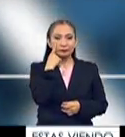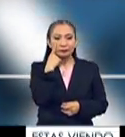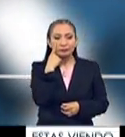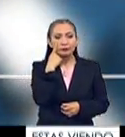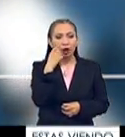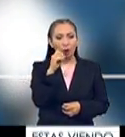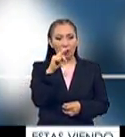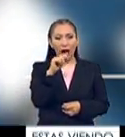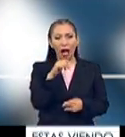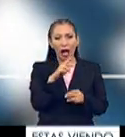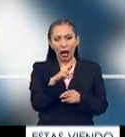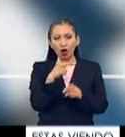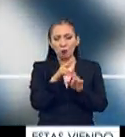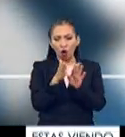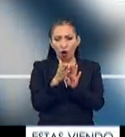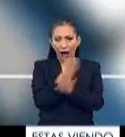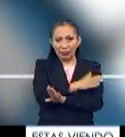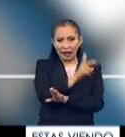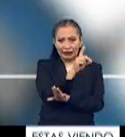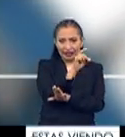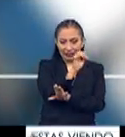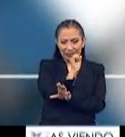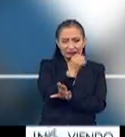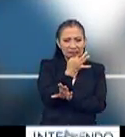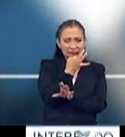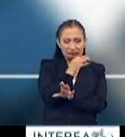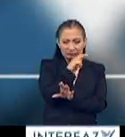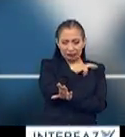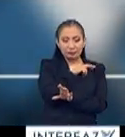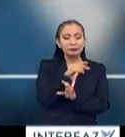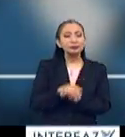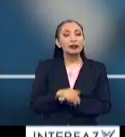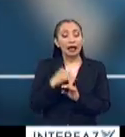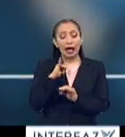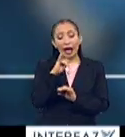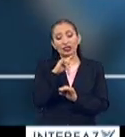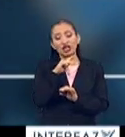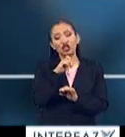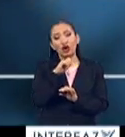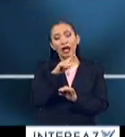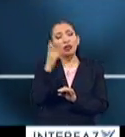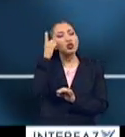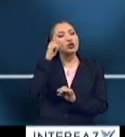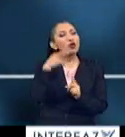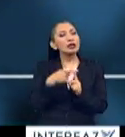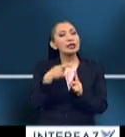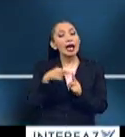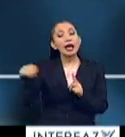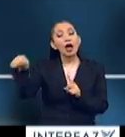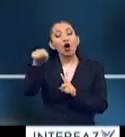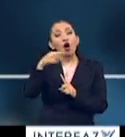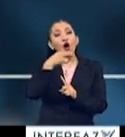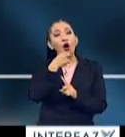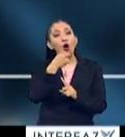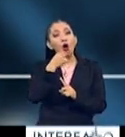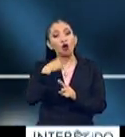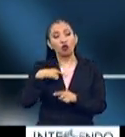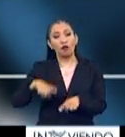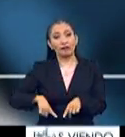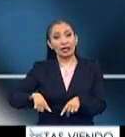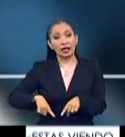Mira, Omar, déjame hacer un preámbulo de 30 segundos. Por favor. La editorial pertenece a una institución